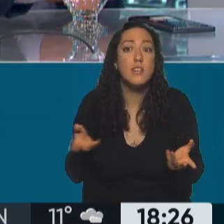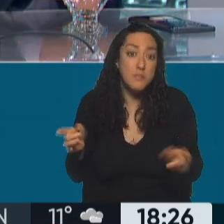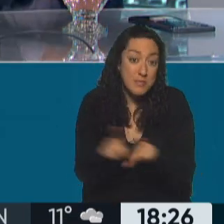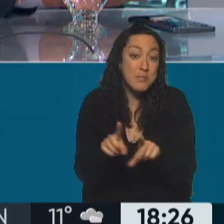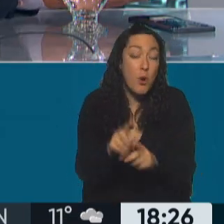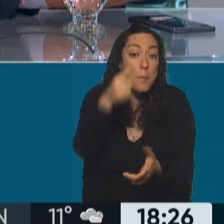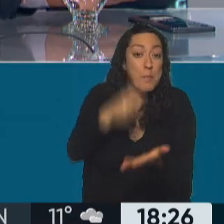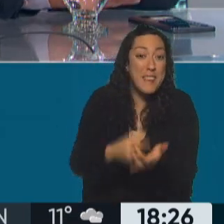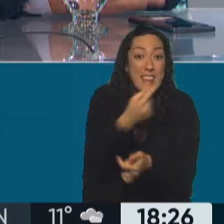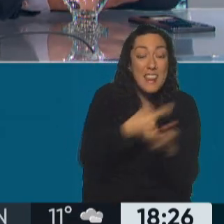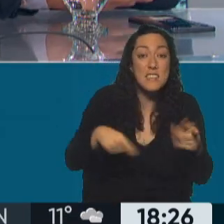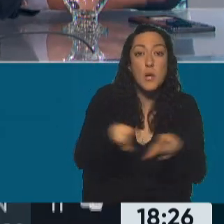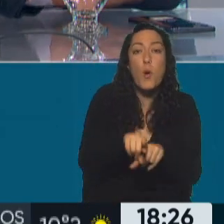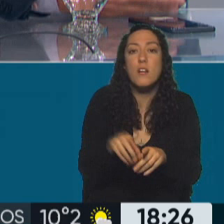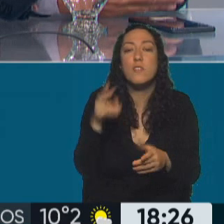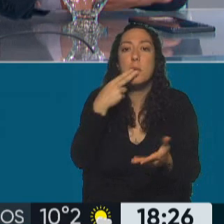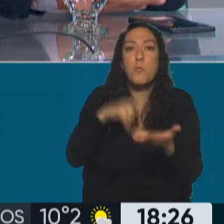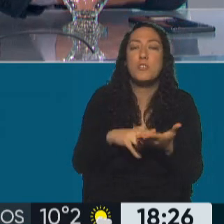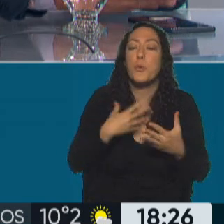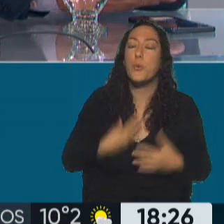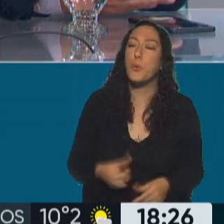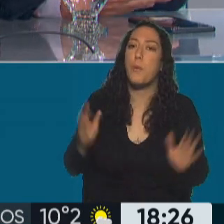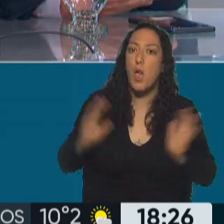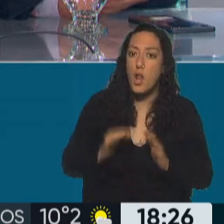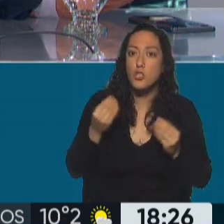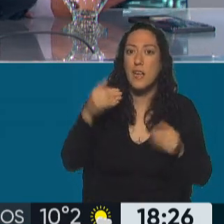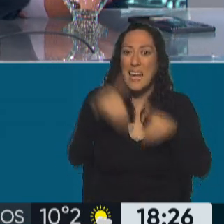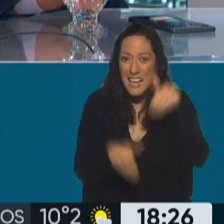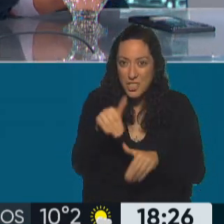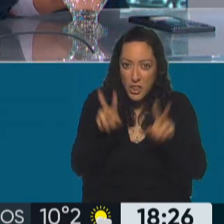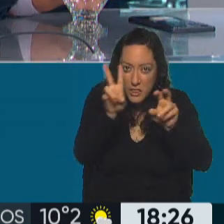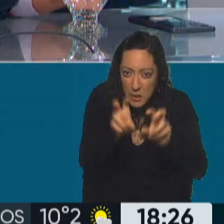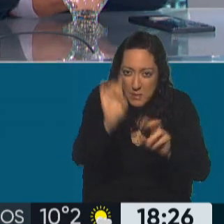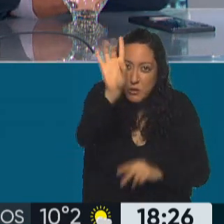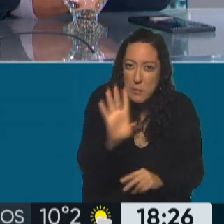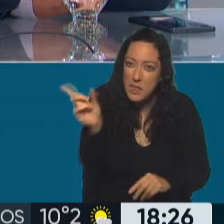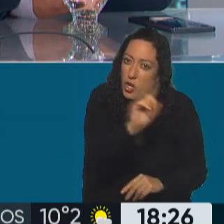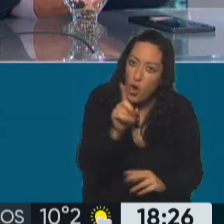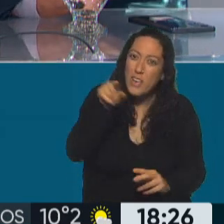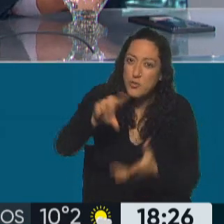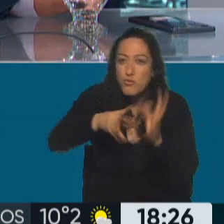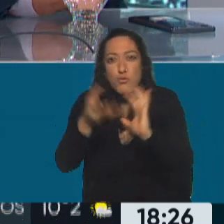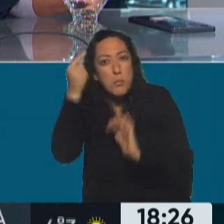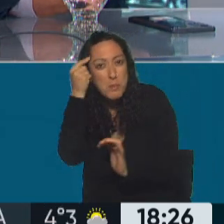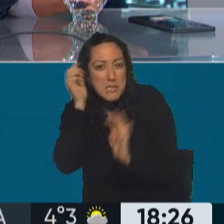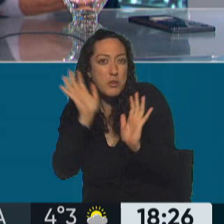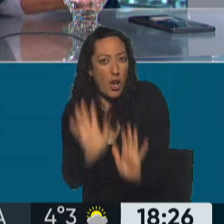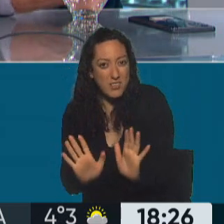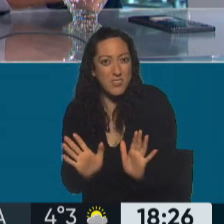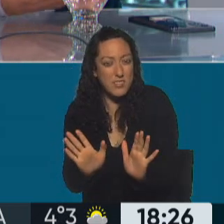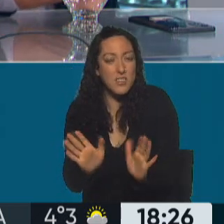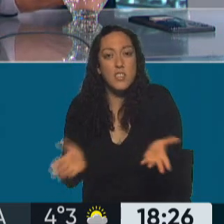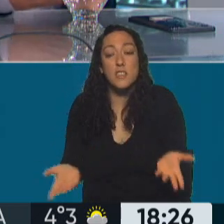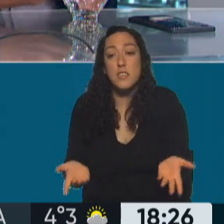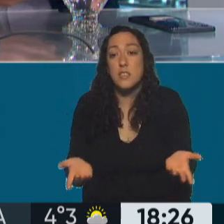tomando medidas de alivio fiscal, no pensando solamente en un tema electoral, como te decía, porque es un tema ideológico. Porque si fuera,